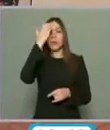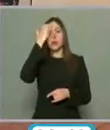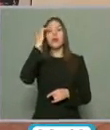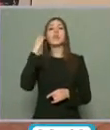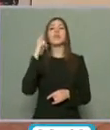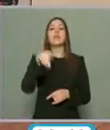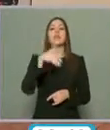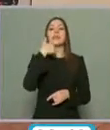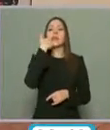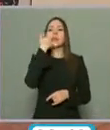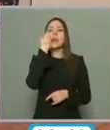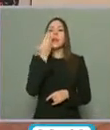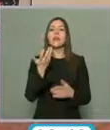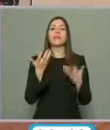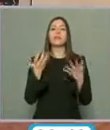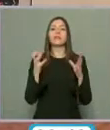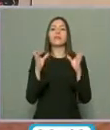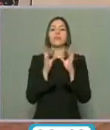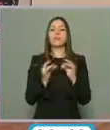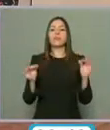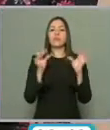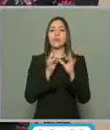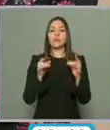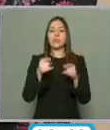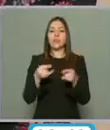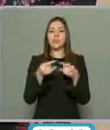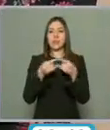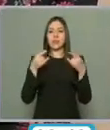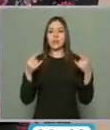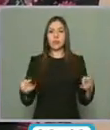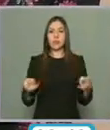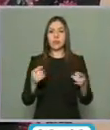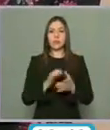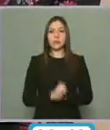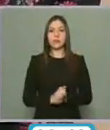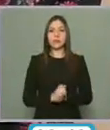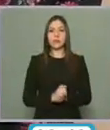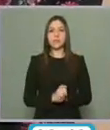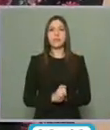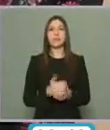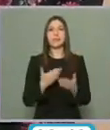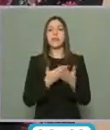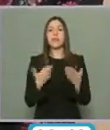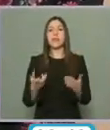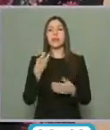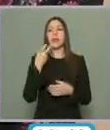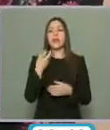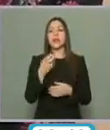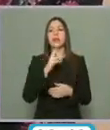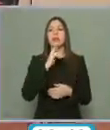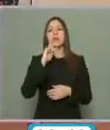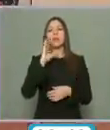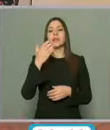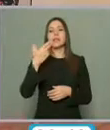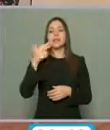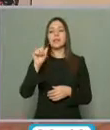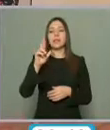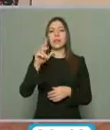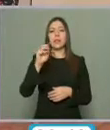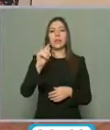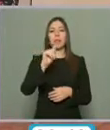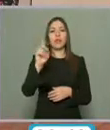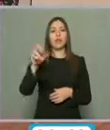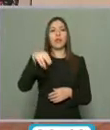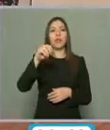decidió contarla. Decidió contar esta historia. Y este es el resultado. Charlotte, una